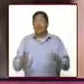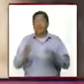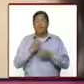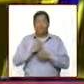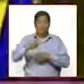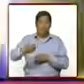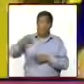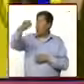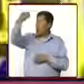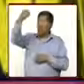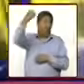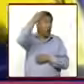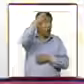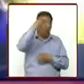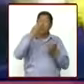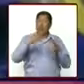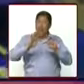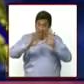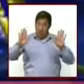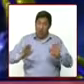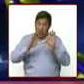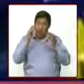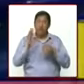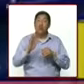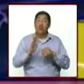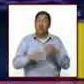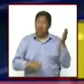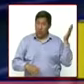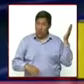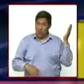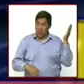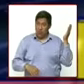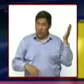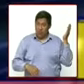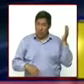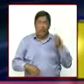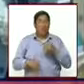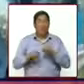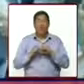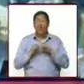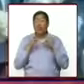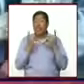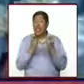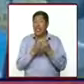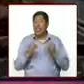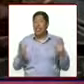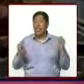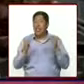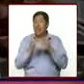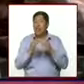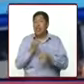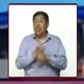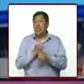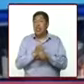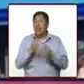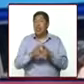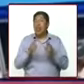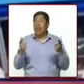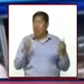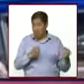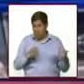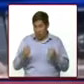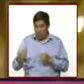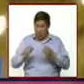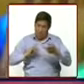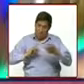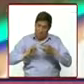social. Este domingo celebrará un aniversario más los indomables de la fraternidad Sociedad La Paz Maravilla del Mundo en la Iglesia Gran Poder.